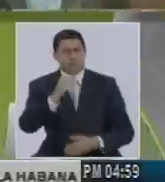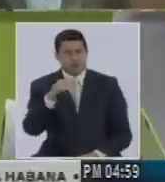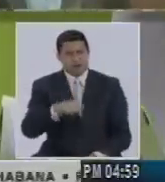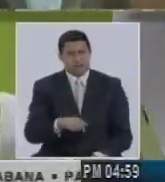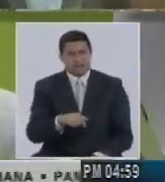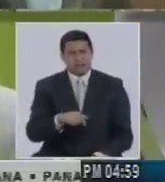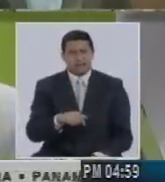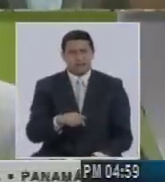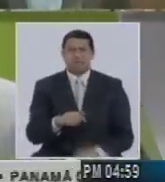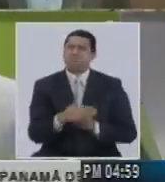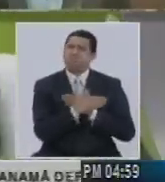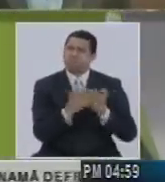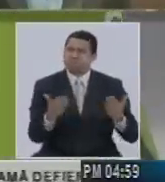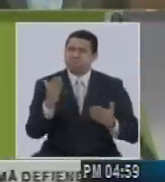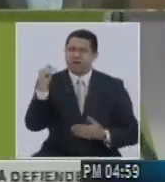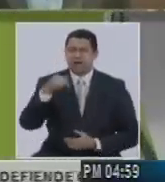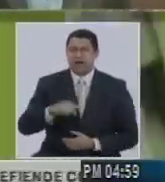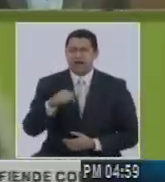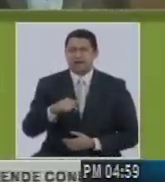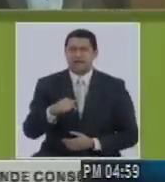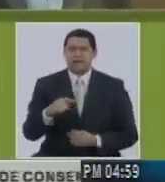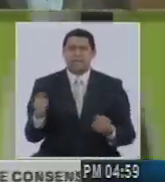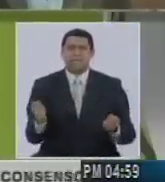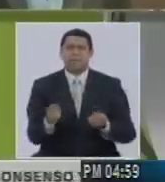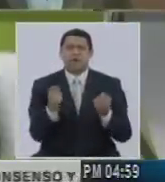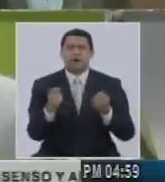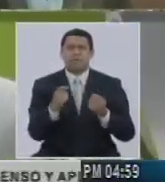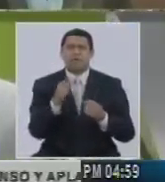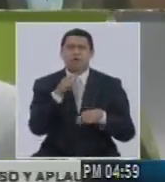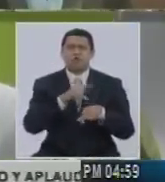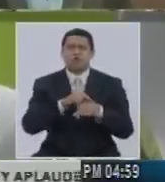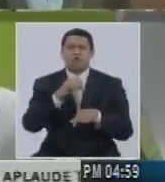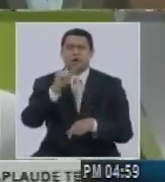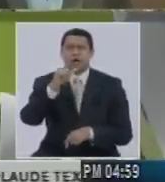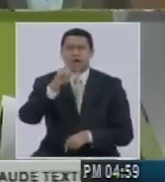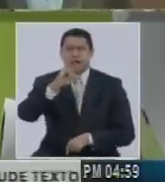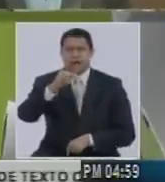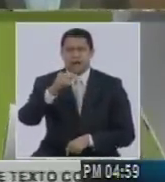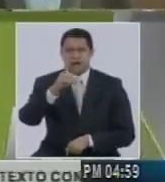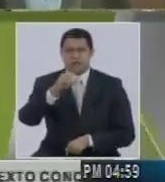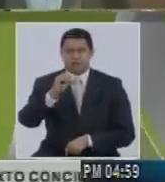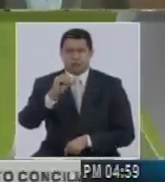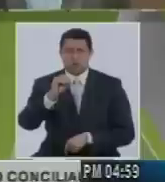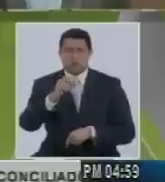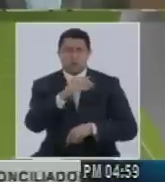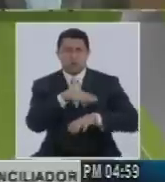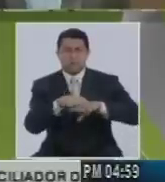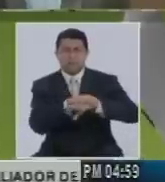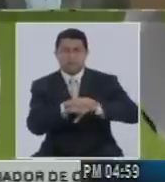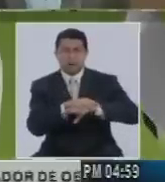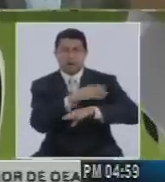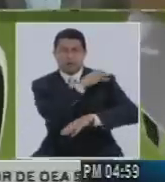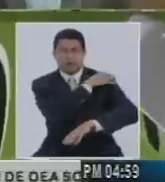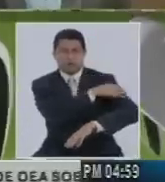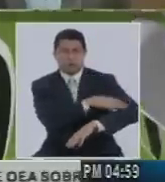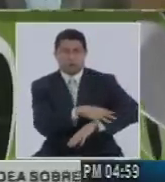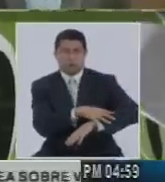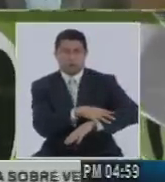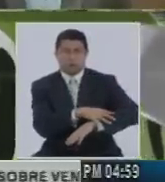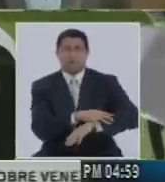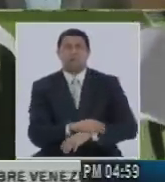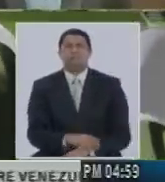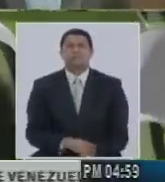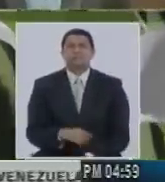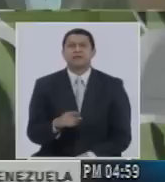doctor. Un gusto que esté con nosotros en el programa. Conversamos con el doctor Alejandro Badía, cirujano de mano y extremidad